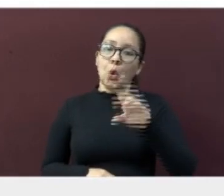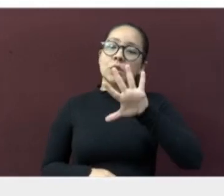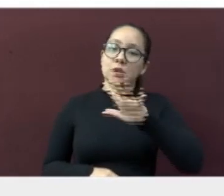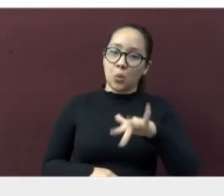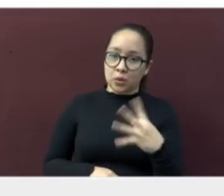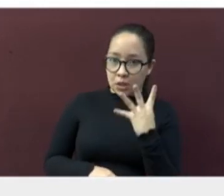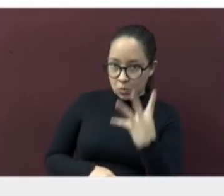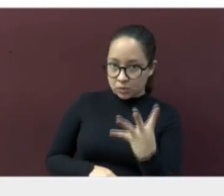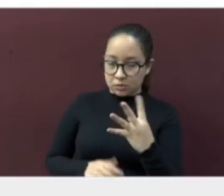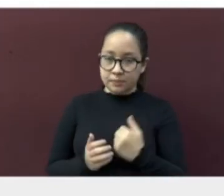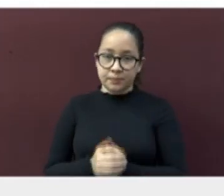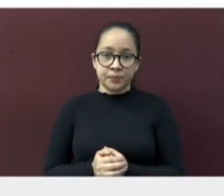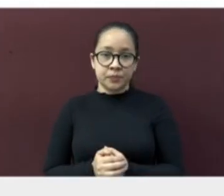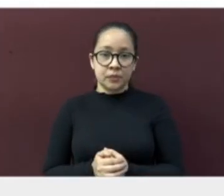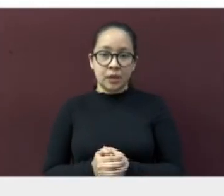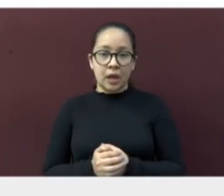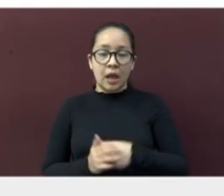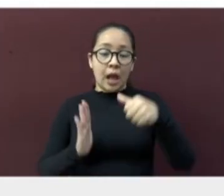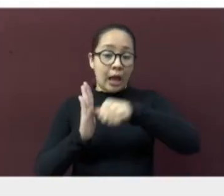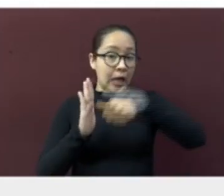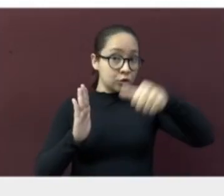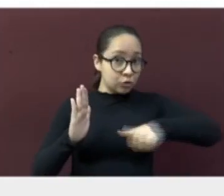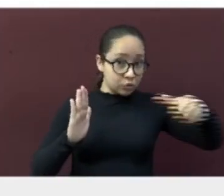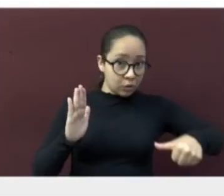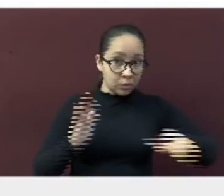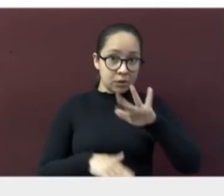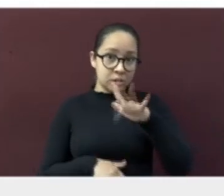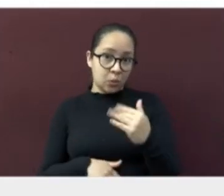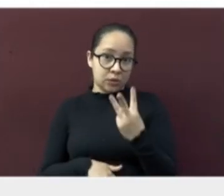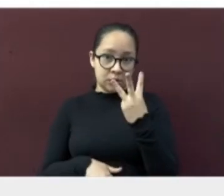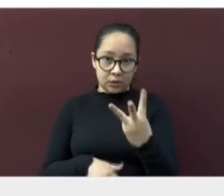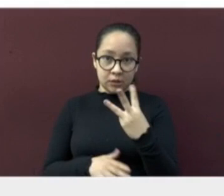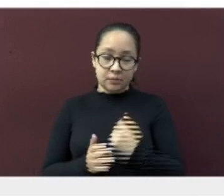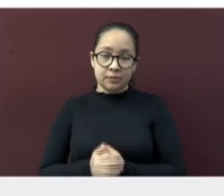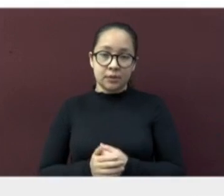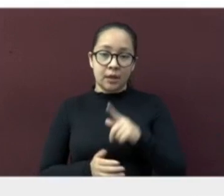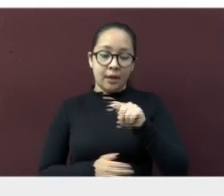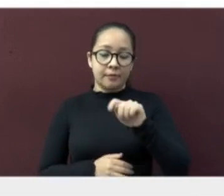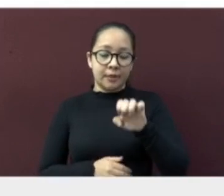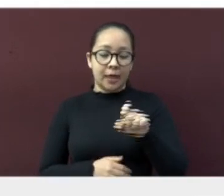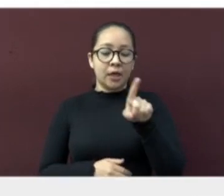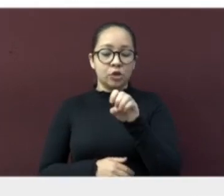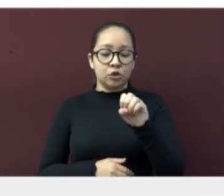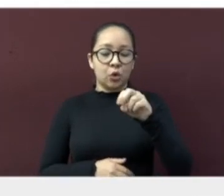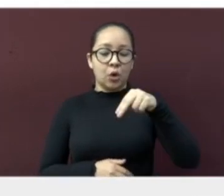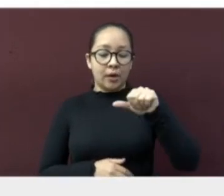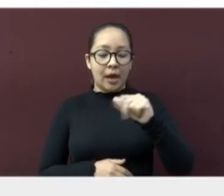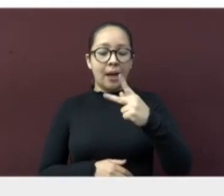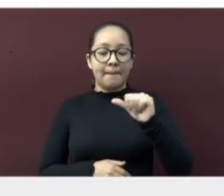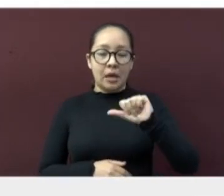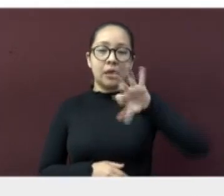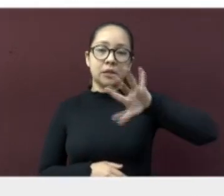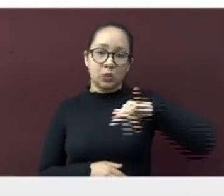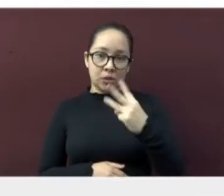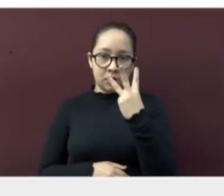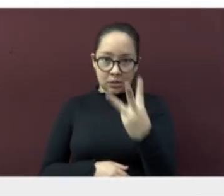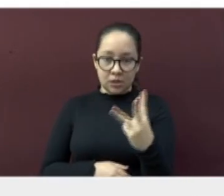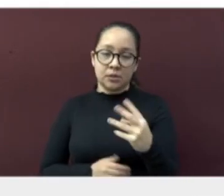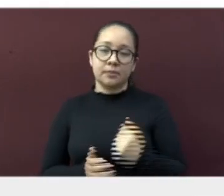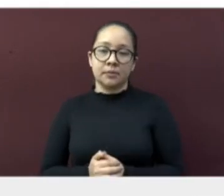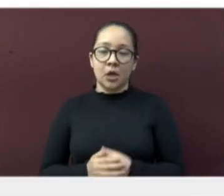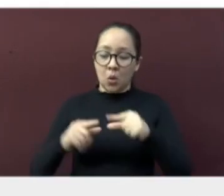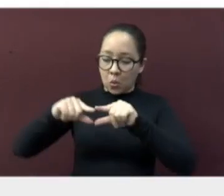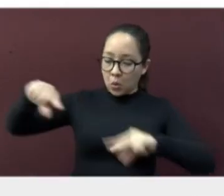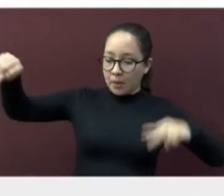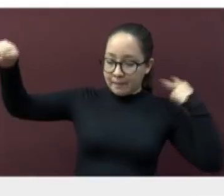54 altotonga con 53 y tezonapa 53 en la región